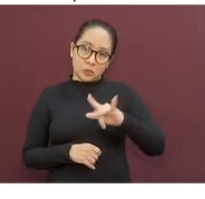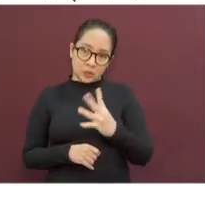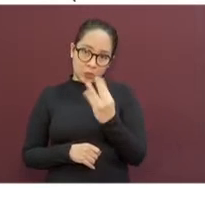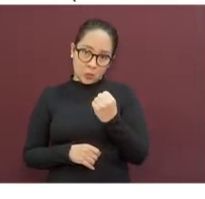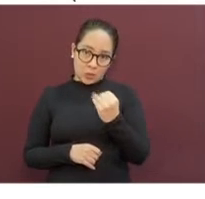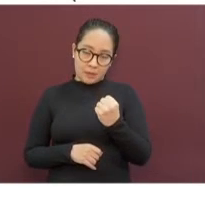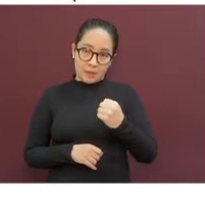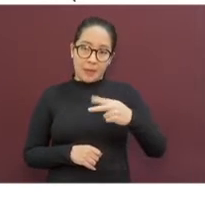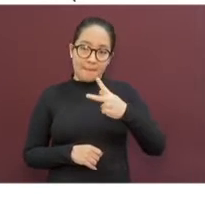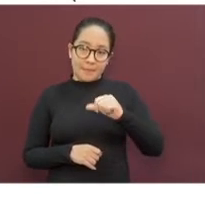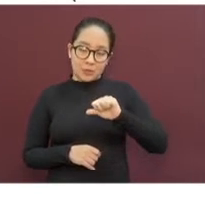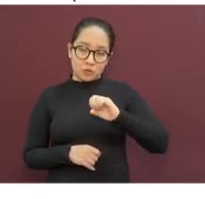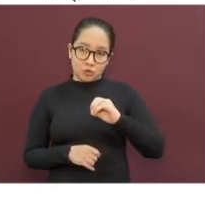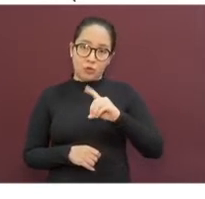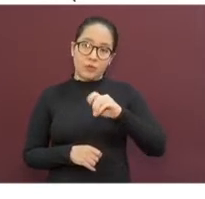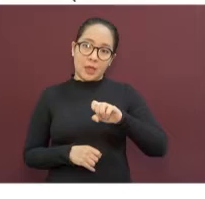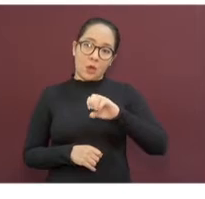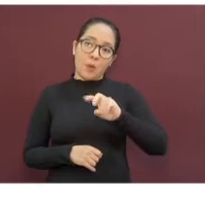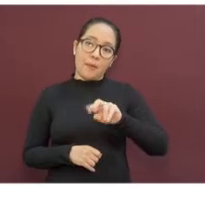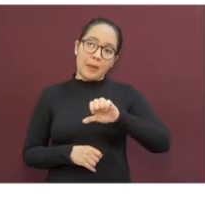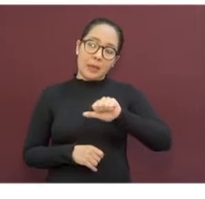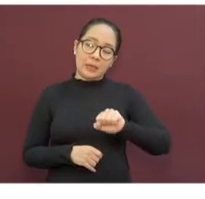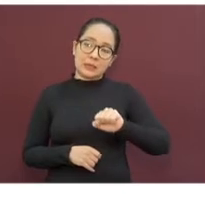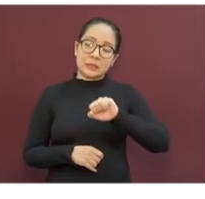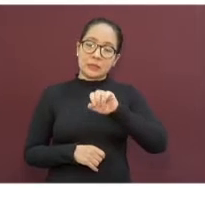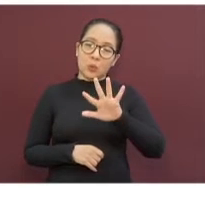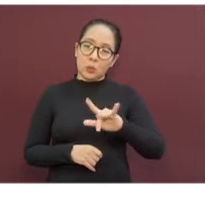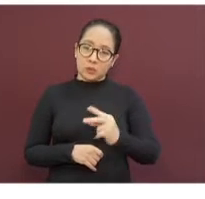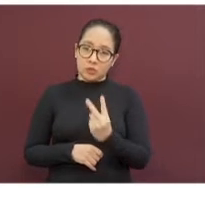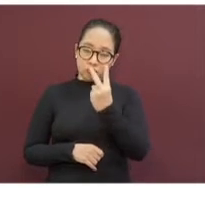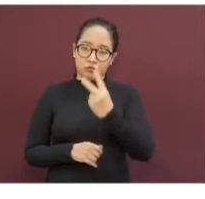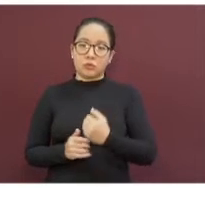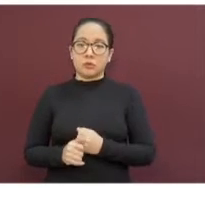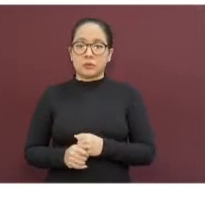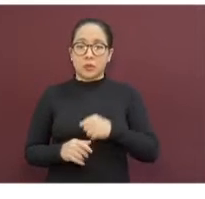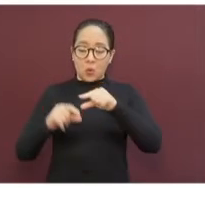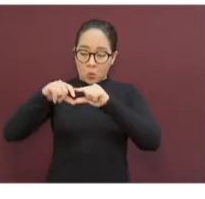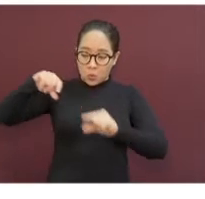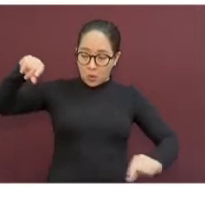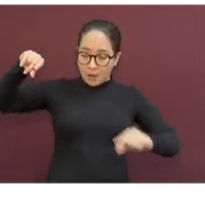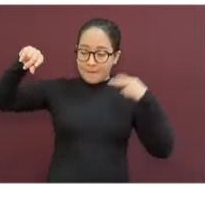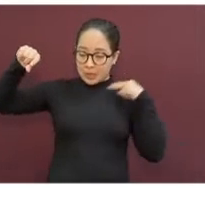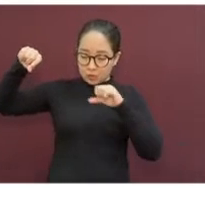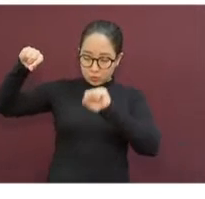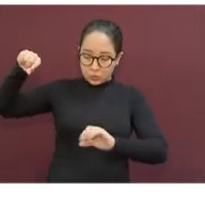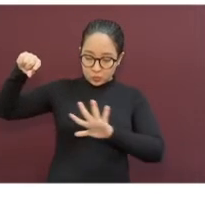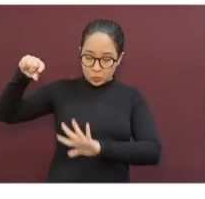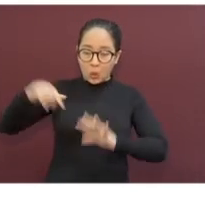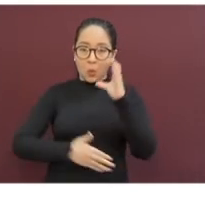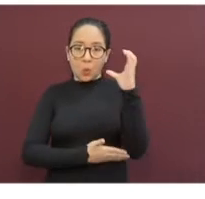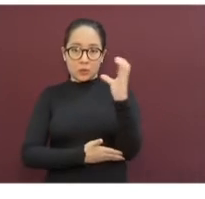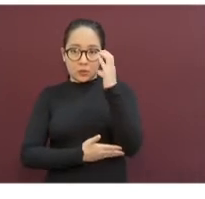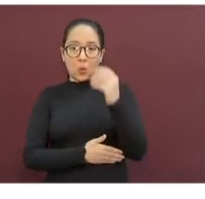oveja 52 hacia el sur predomina la cabecera municipal de coatzacoalcos con